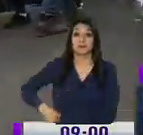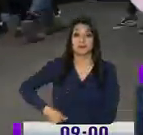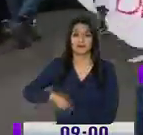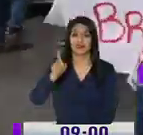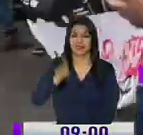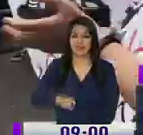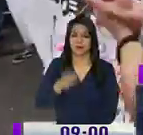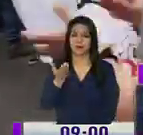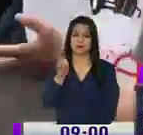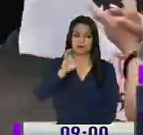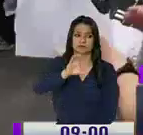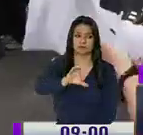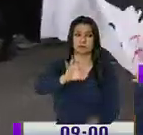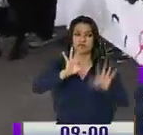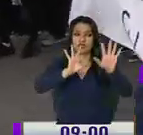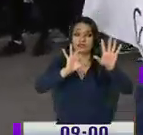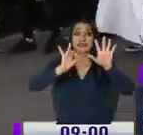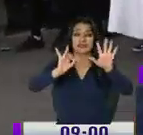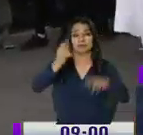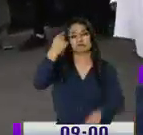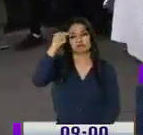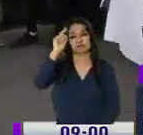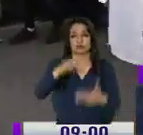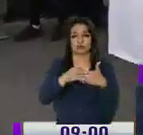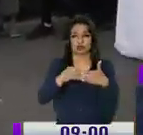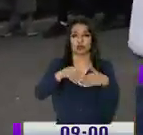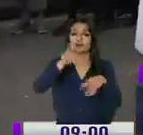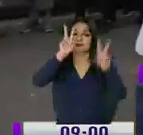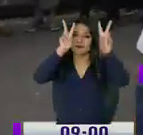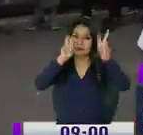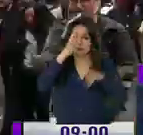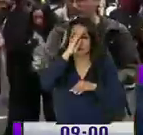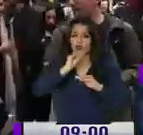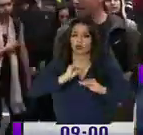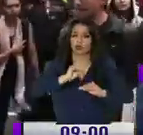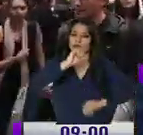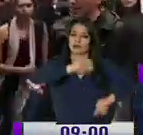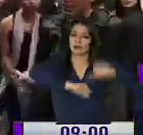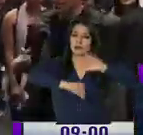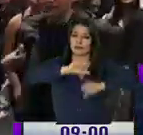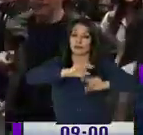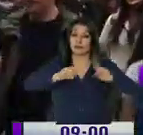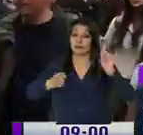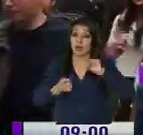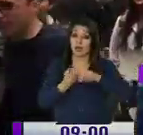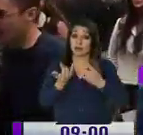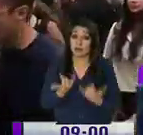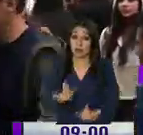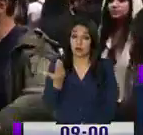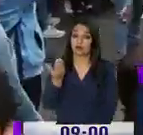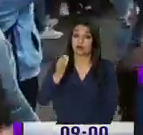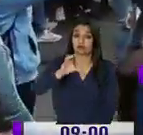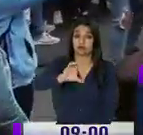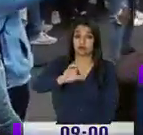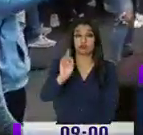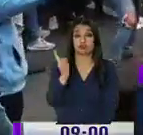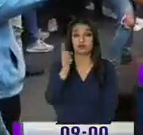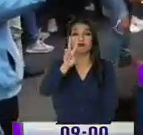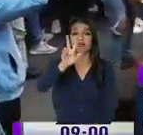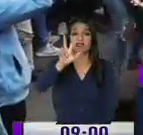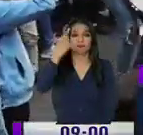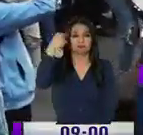destinar 86 millones de dólares al área científica, pero hasta el momento solo ha desembolsado 23